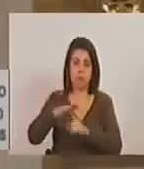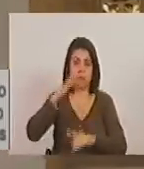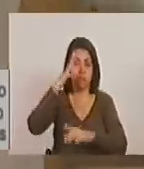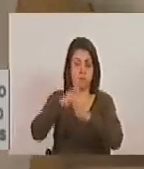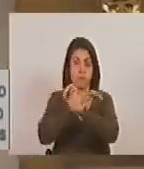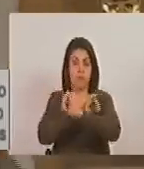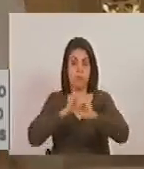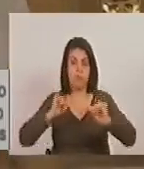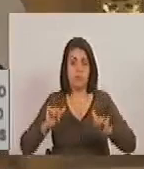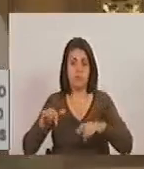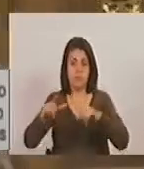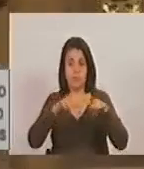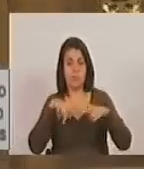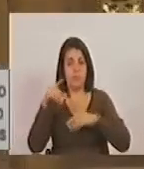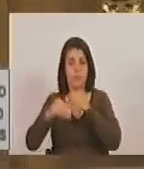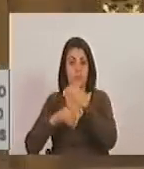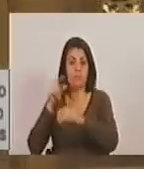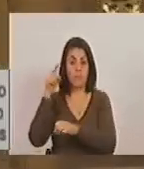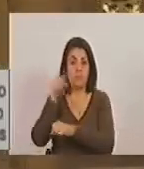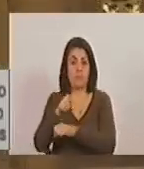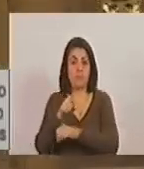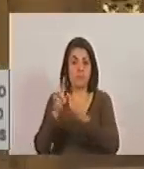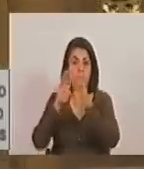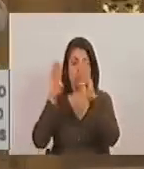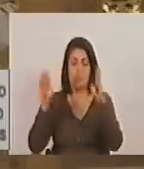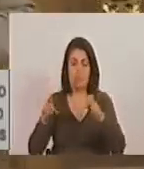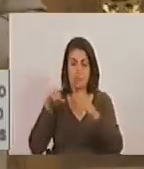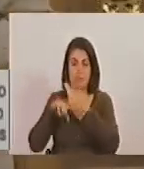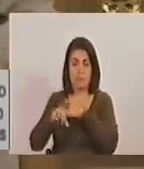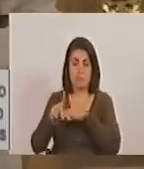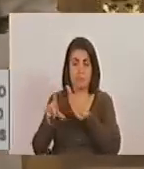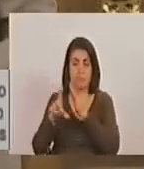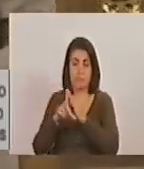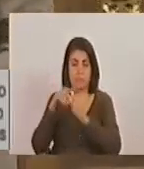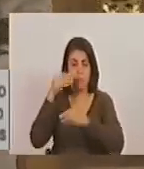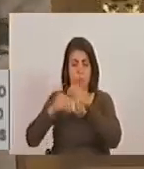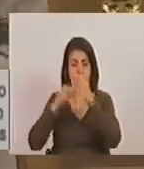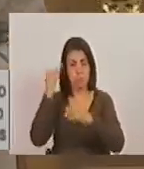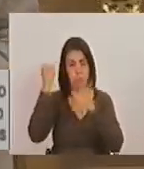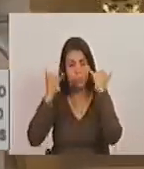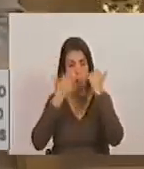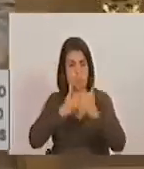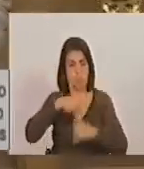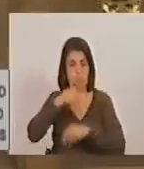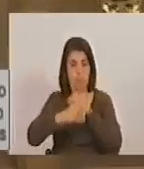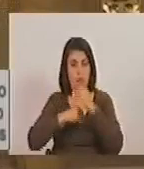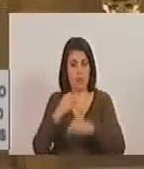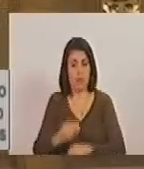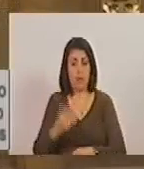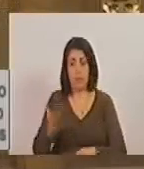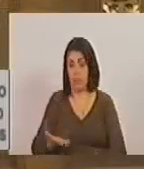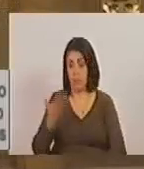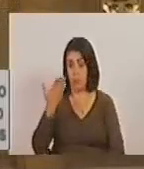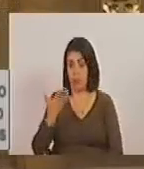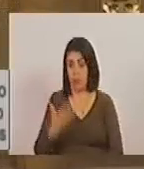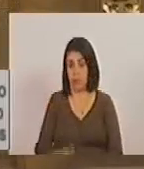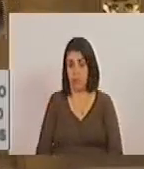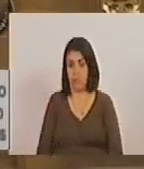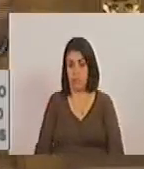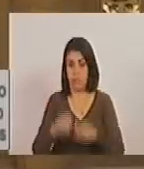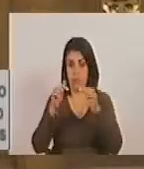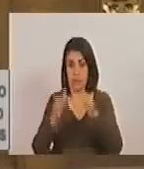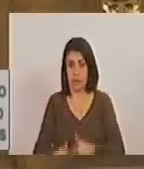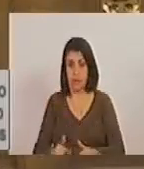de Emparan y lo obligara a ir a Cabildo. Y como esa es la idea que nos anima a nosotros, esencialmente, en